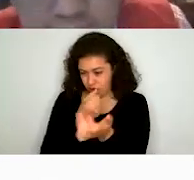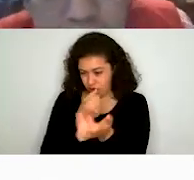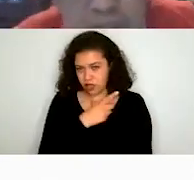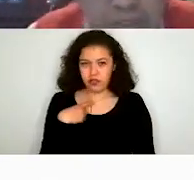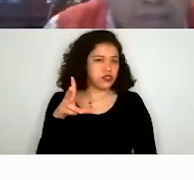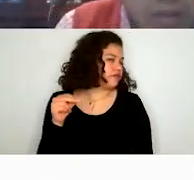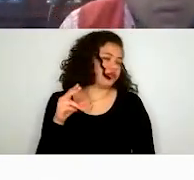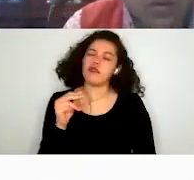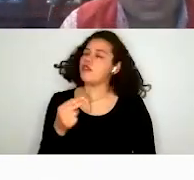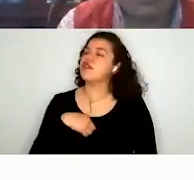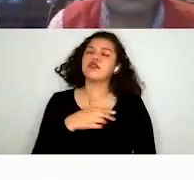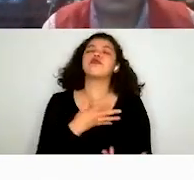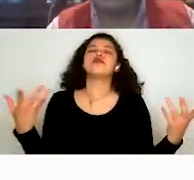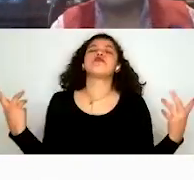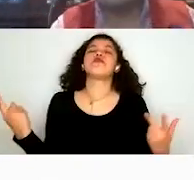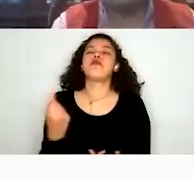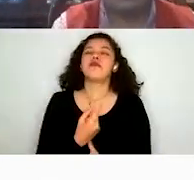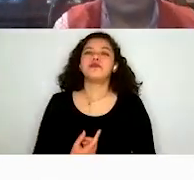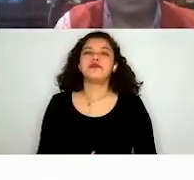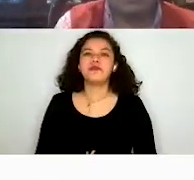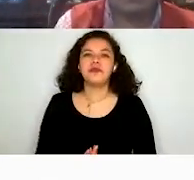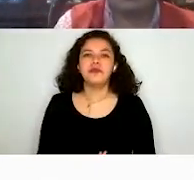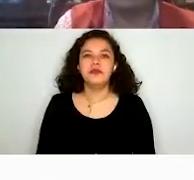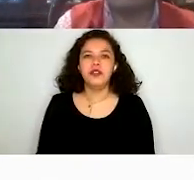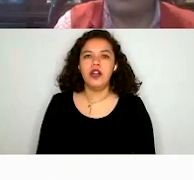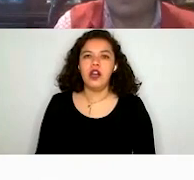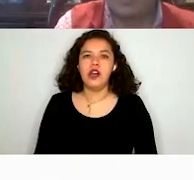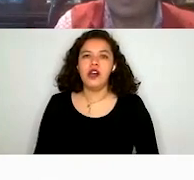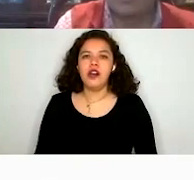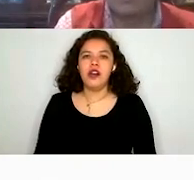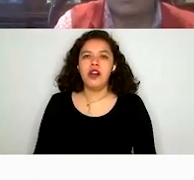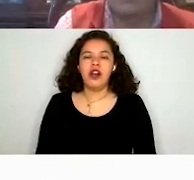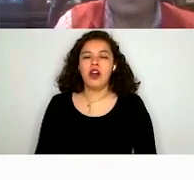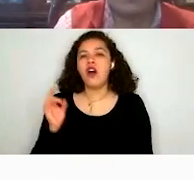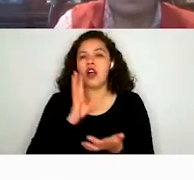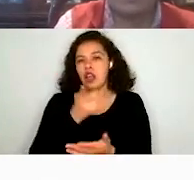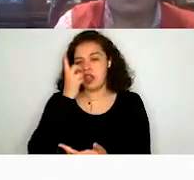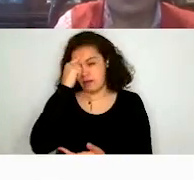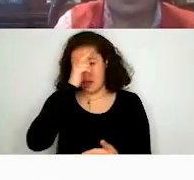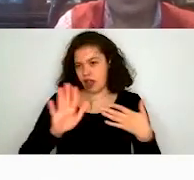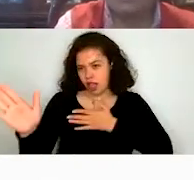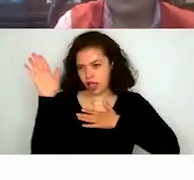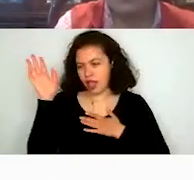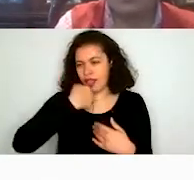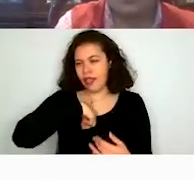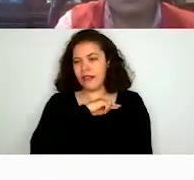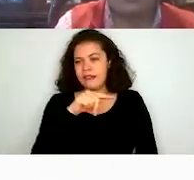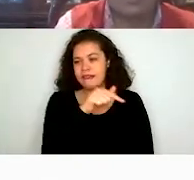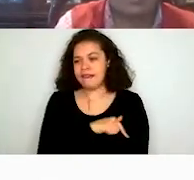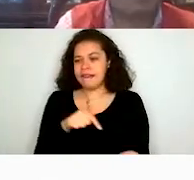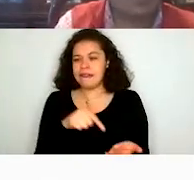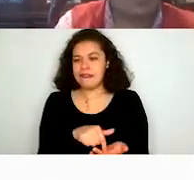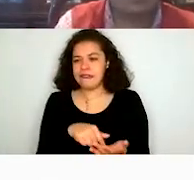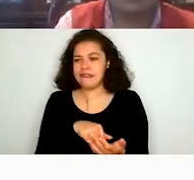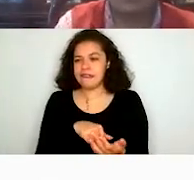¿qué hacemos? Únicamente declarar bajo protesta de decir verdad que nuestro inmueble